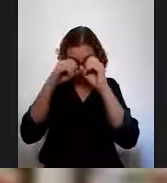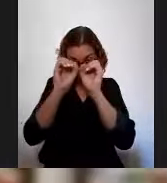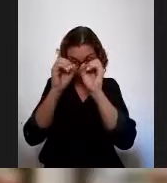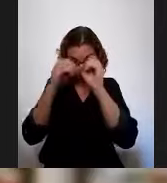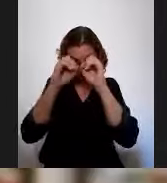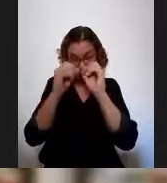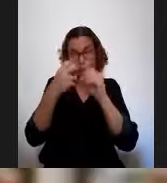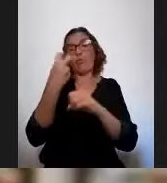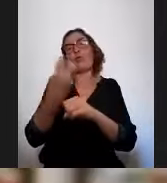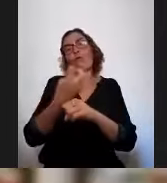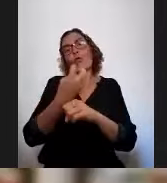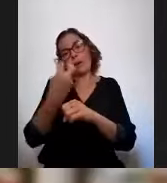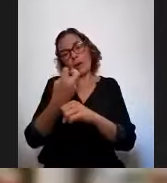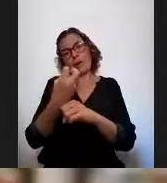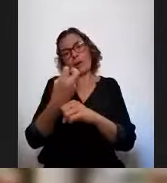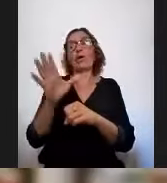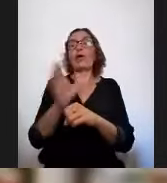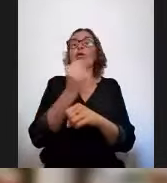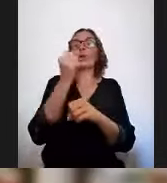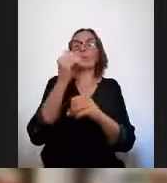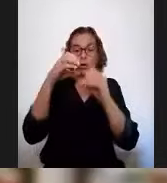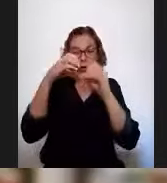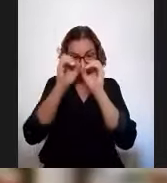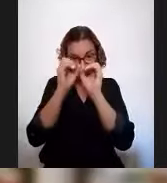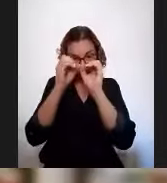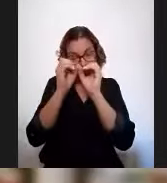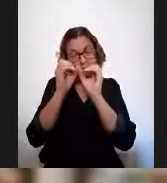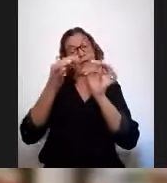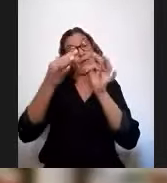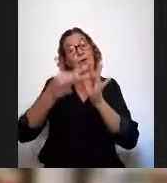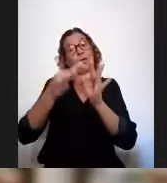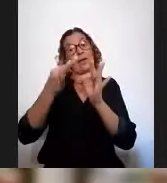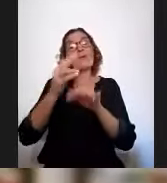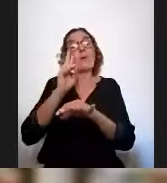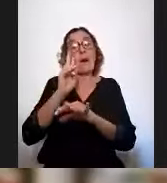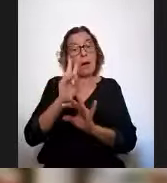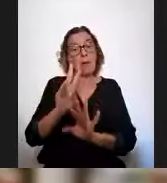lo encontramos en Google, realmente vamos a ver que